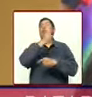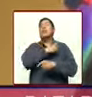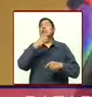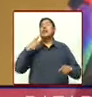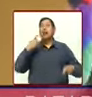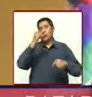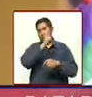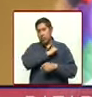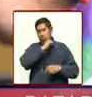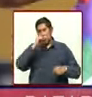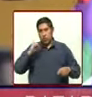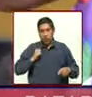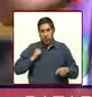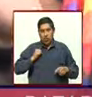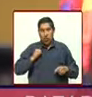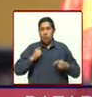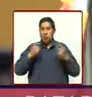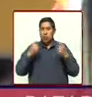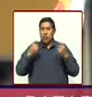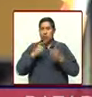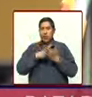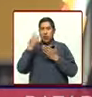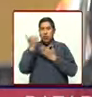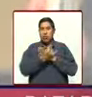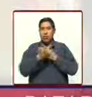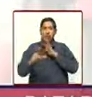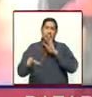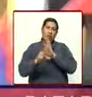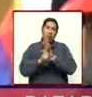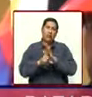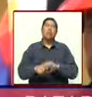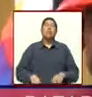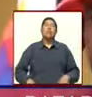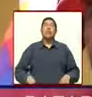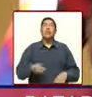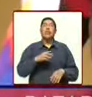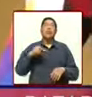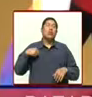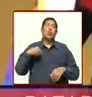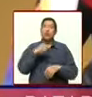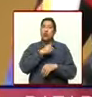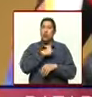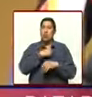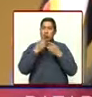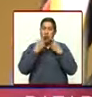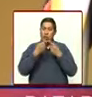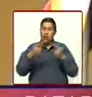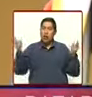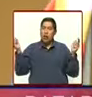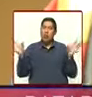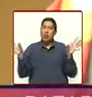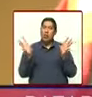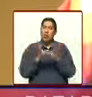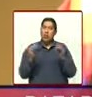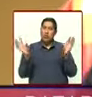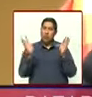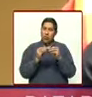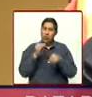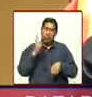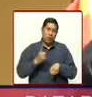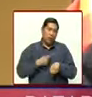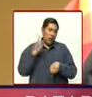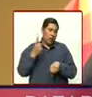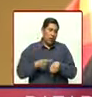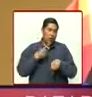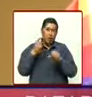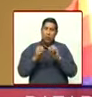Legislativa trate los proyectos de ley. Nos declaramos en reunión permanente